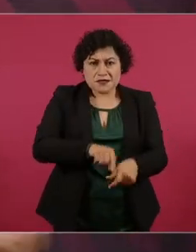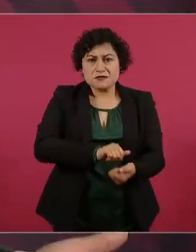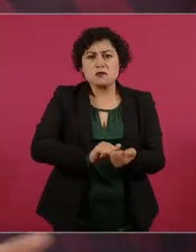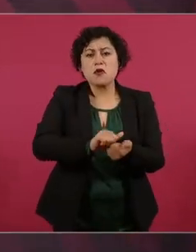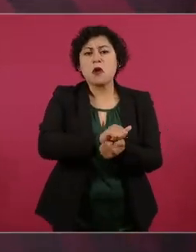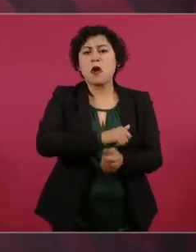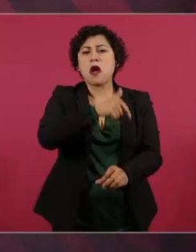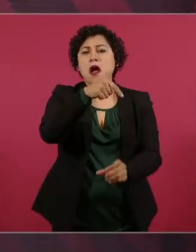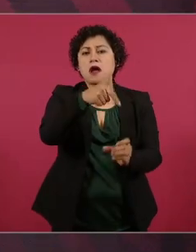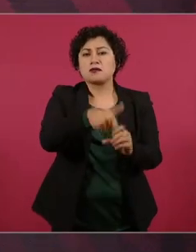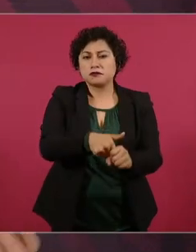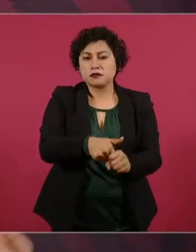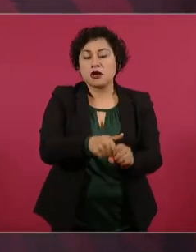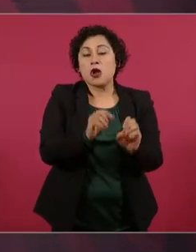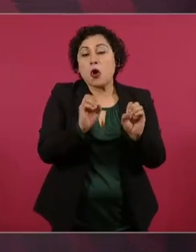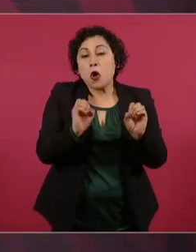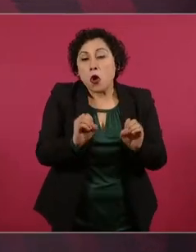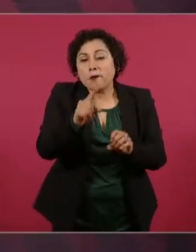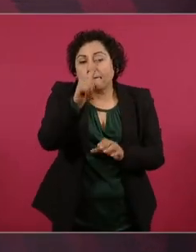no vendernos gasolinas,